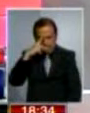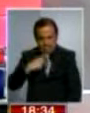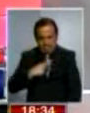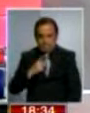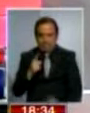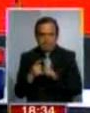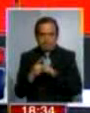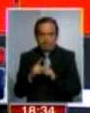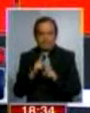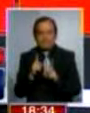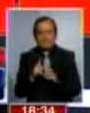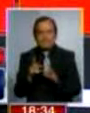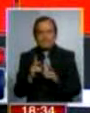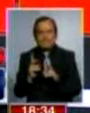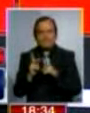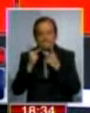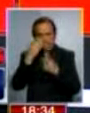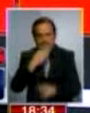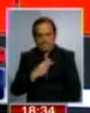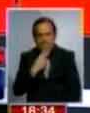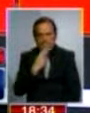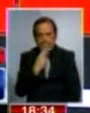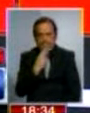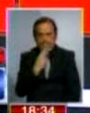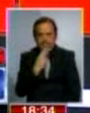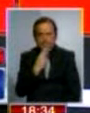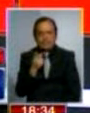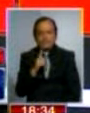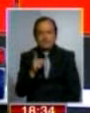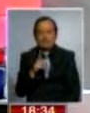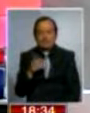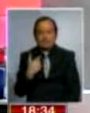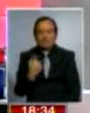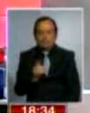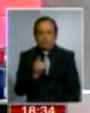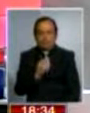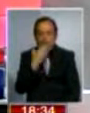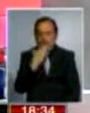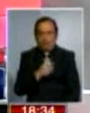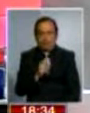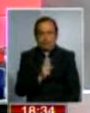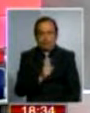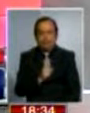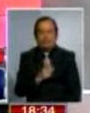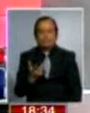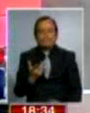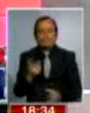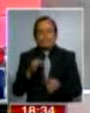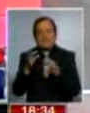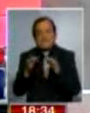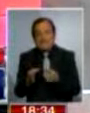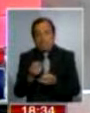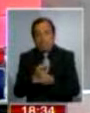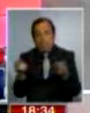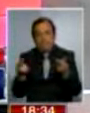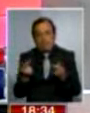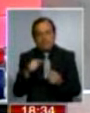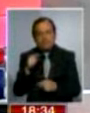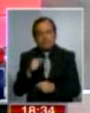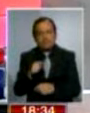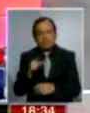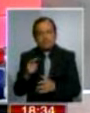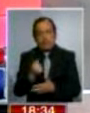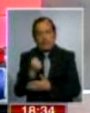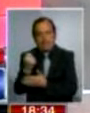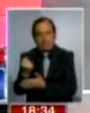en ese caso se está hablando de salvar la propia vida. Nadie está llamado a inmolarse. Que las instituciones de seguridad pública justamente están para